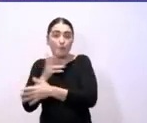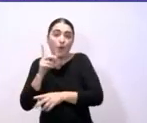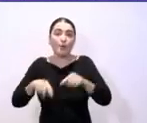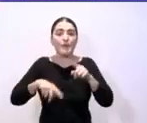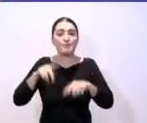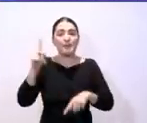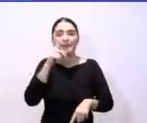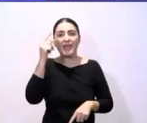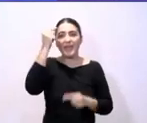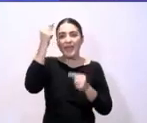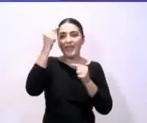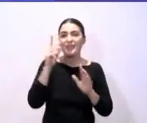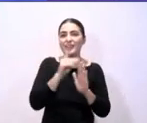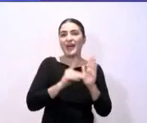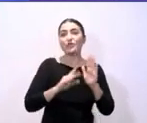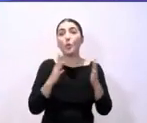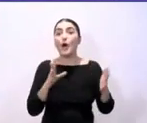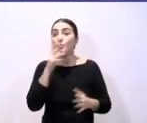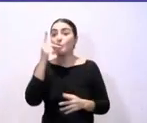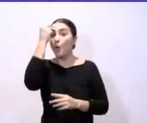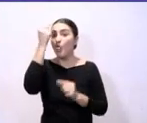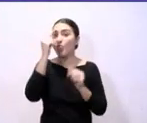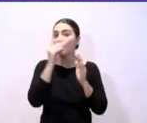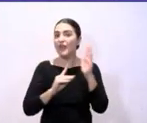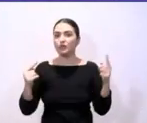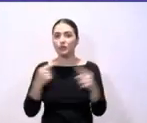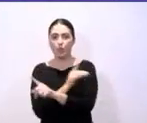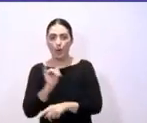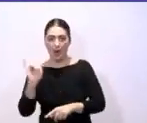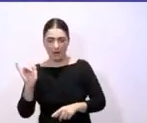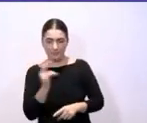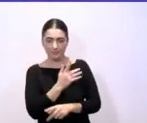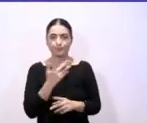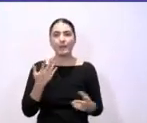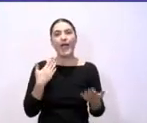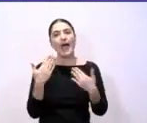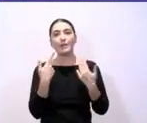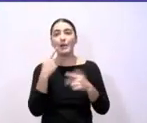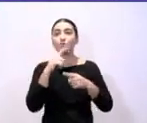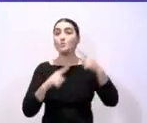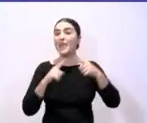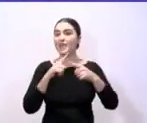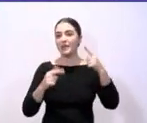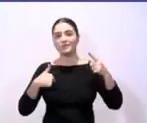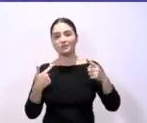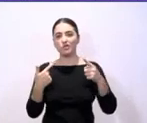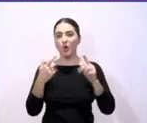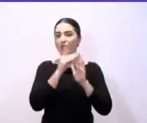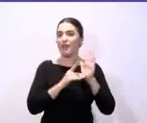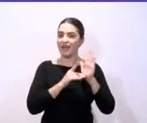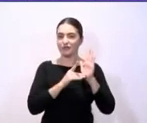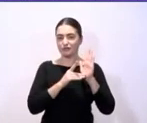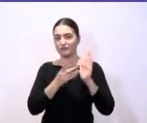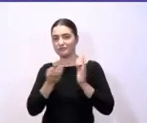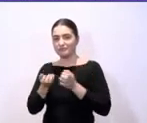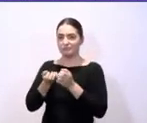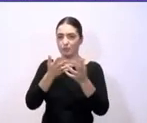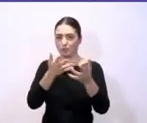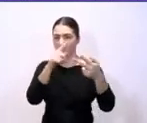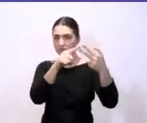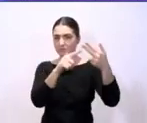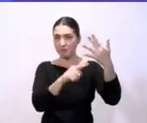datos siempre contradictorios. Y la realidad es que cuando hablamos de medias, pues yo le voy a dar unos datos, y son datos que usted